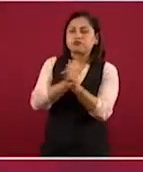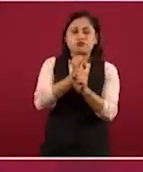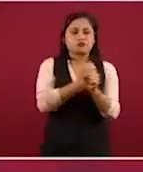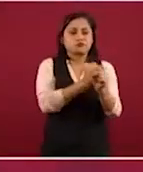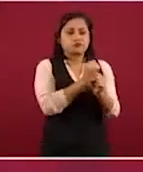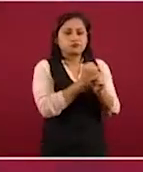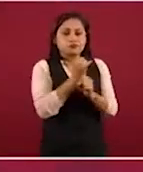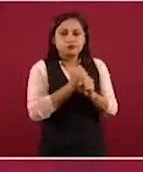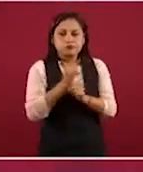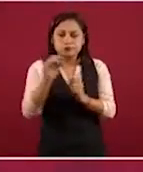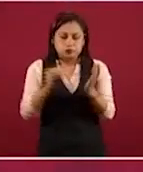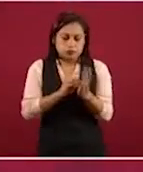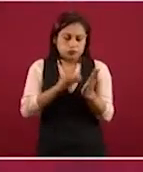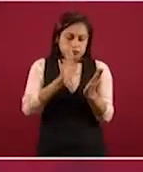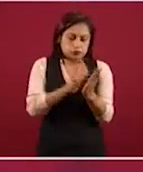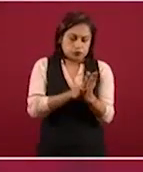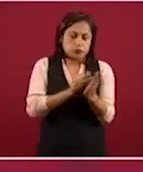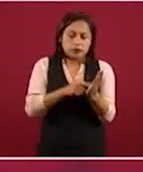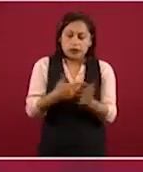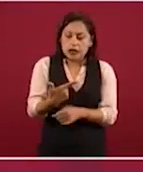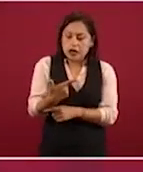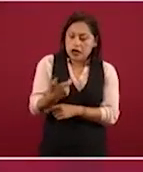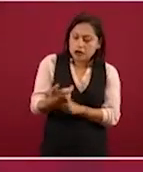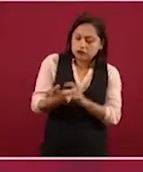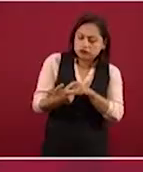da ese dato de las armas que